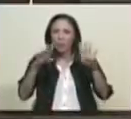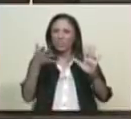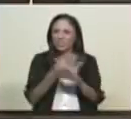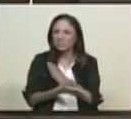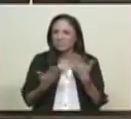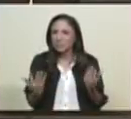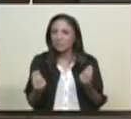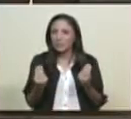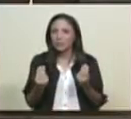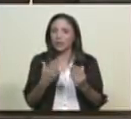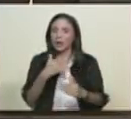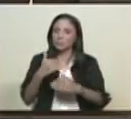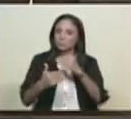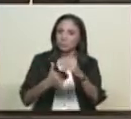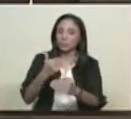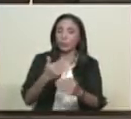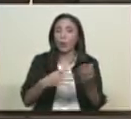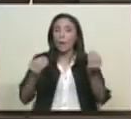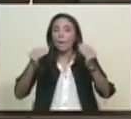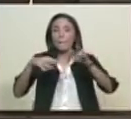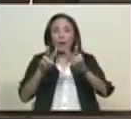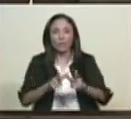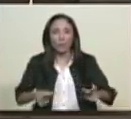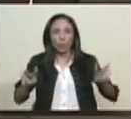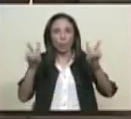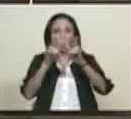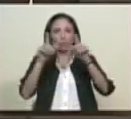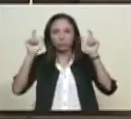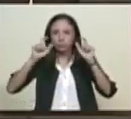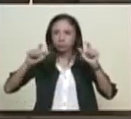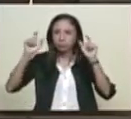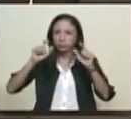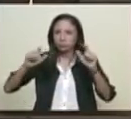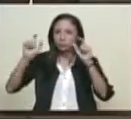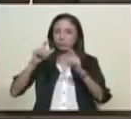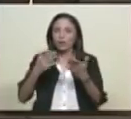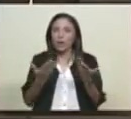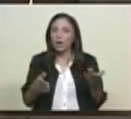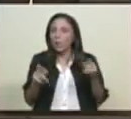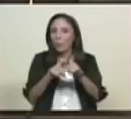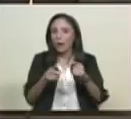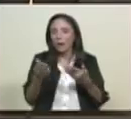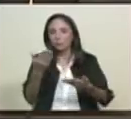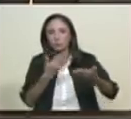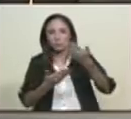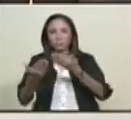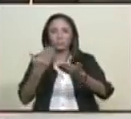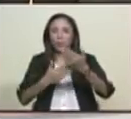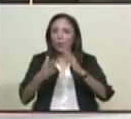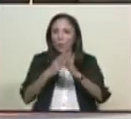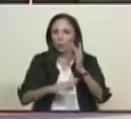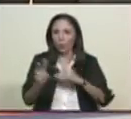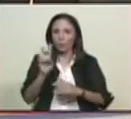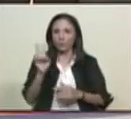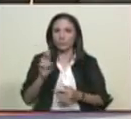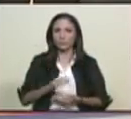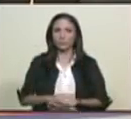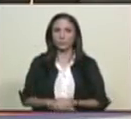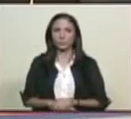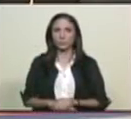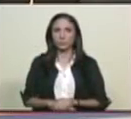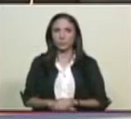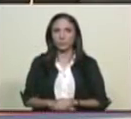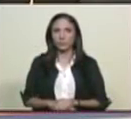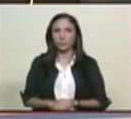para seguir fortaleciendo los valores que compartimos como republicanos y republicanas que somos, porque